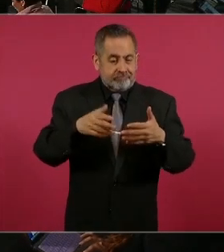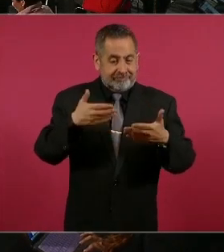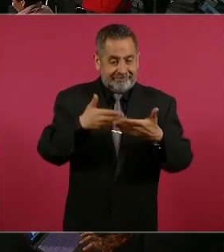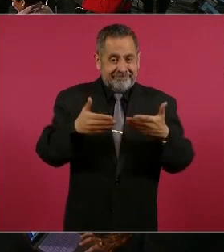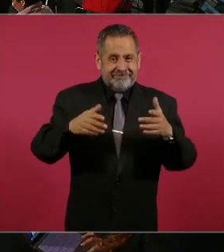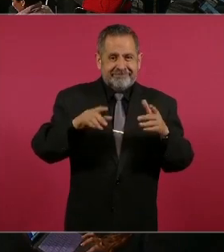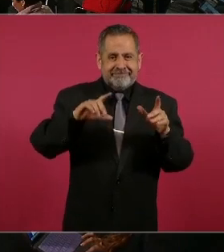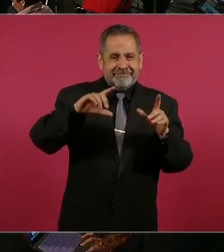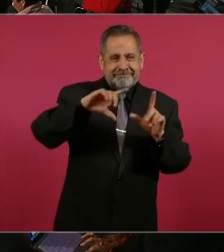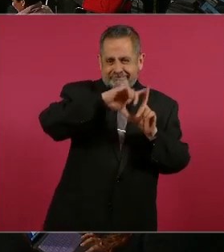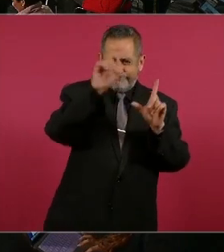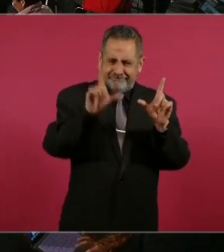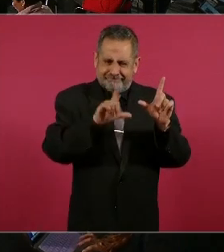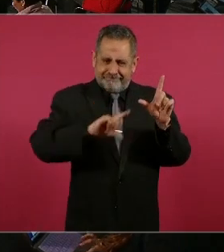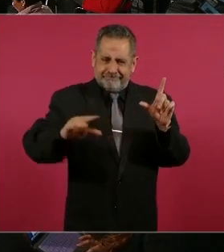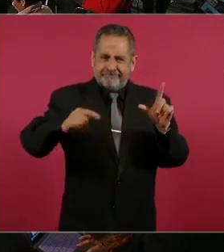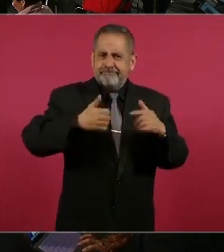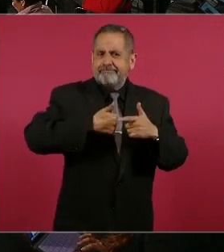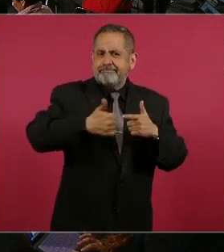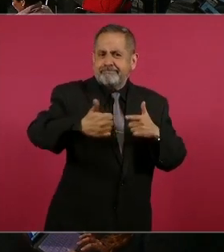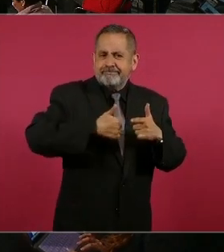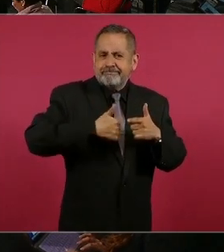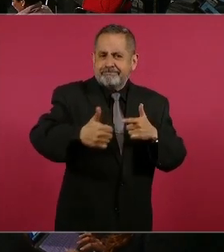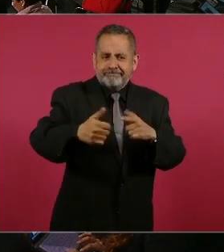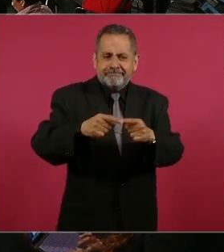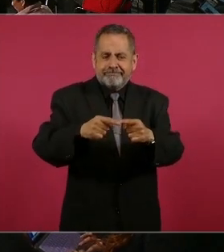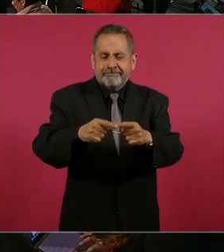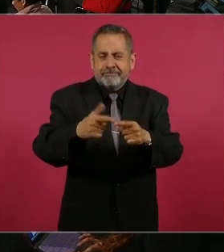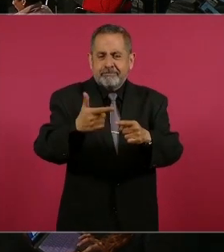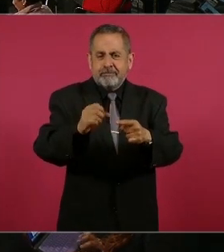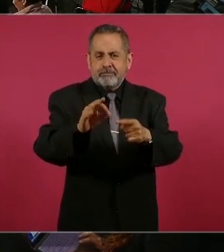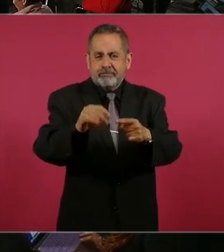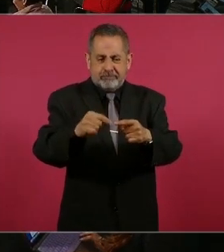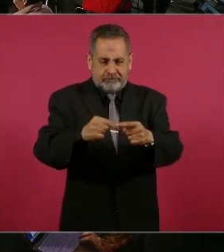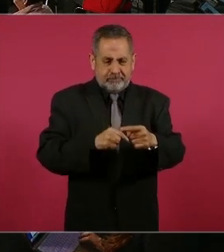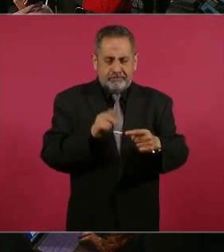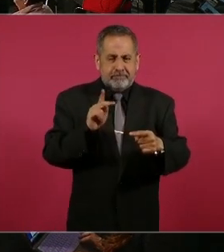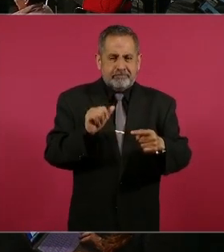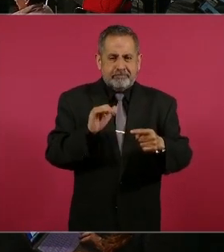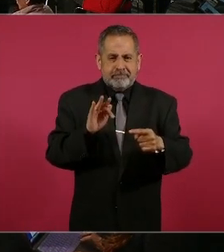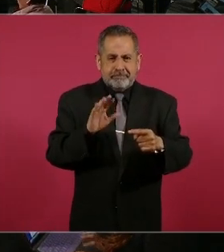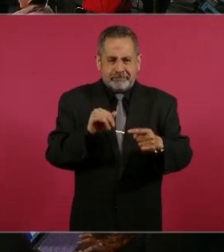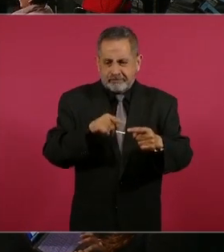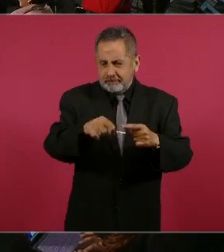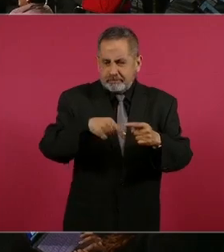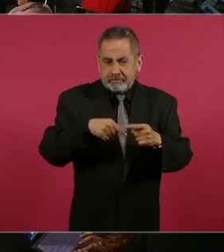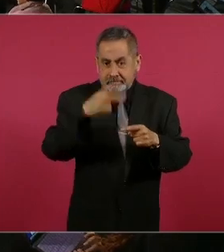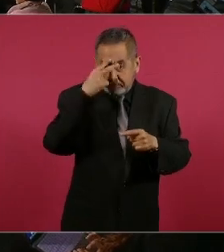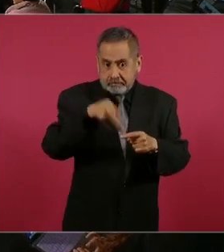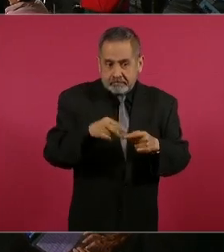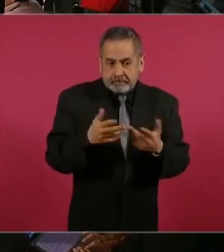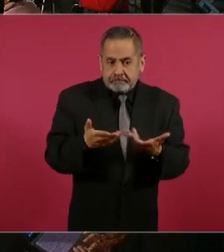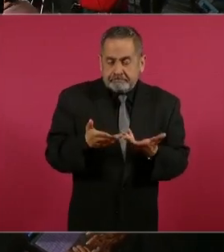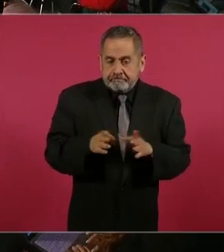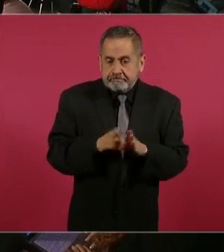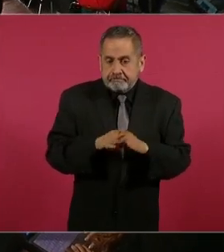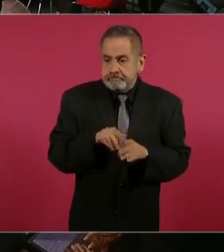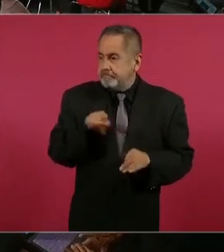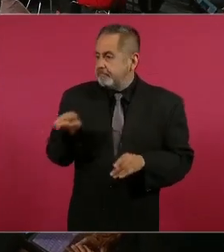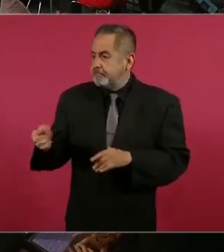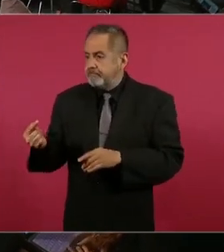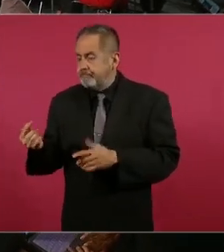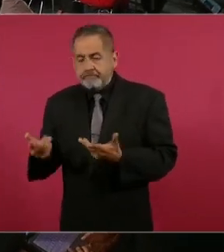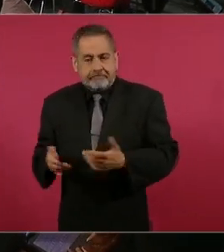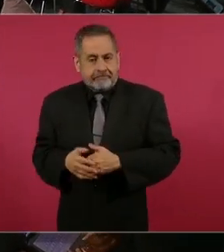ahora con el Canal de Panamá. Y también yo preguntarle a título personal, de alguna manera con lo que ellos me